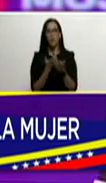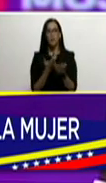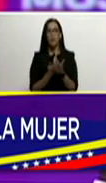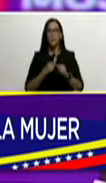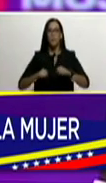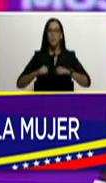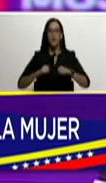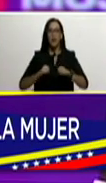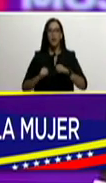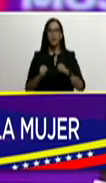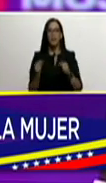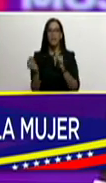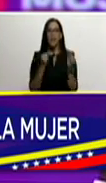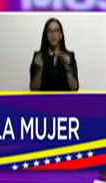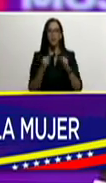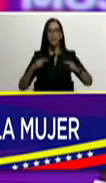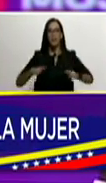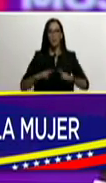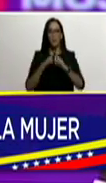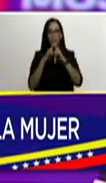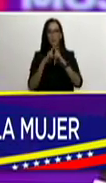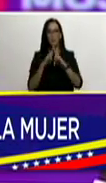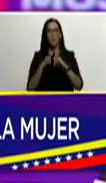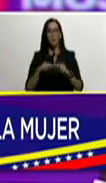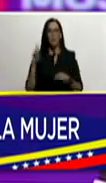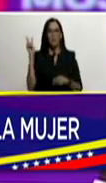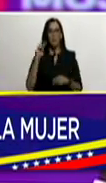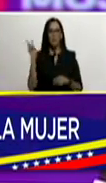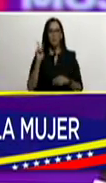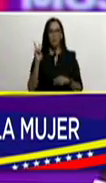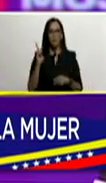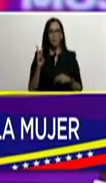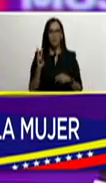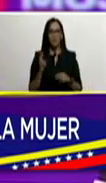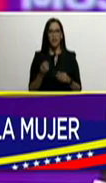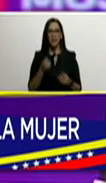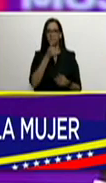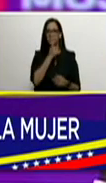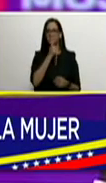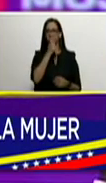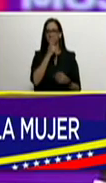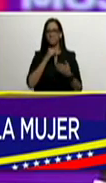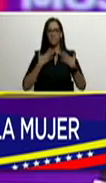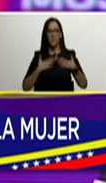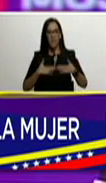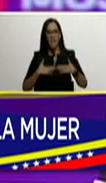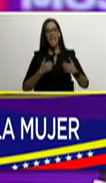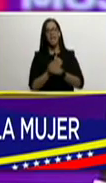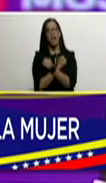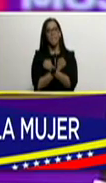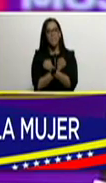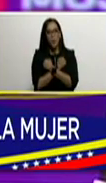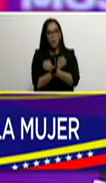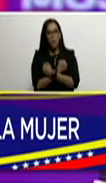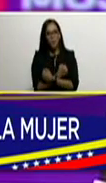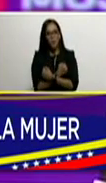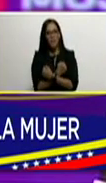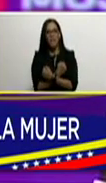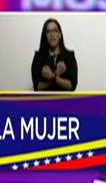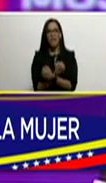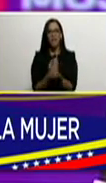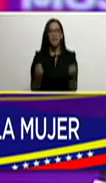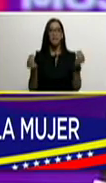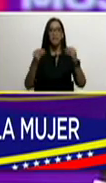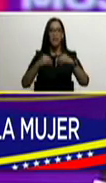el diálogo y el encuentro entre las y los venezolanos en tolerancia, en amor, en